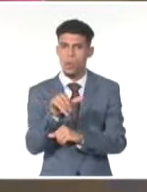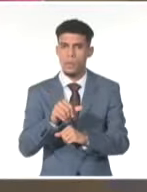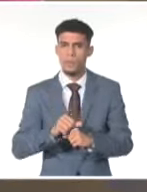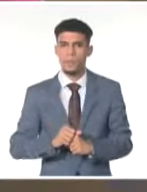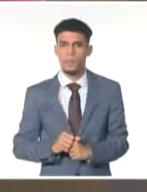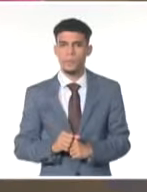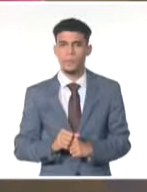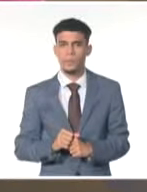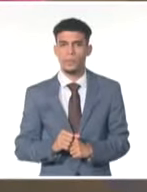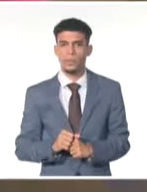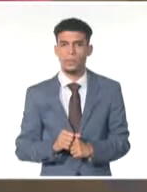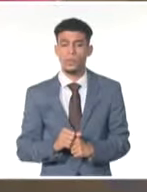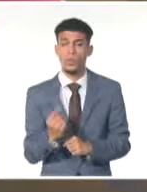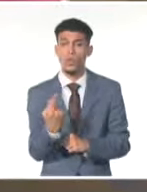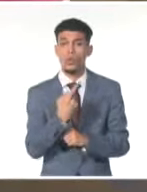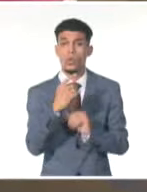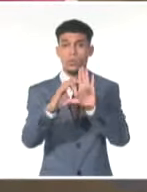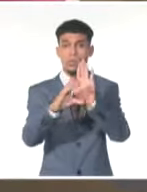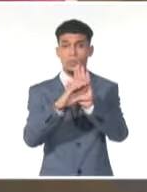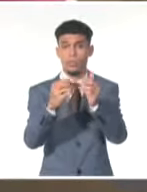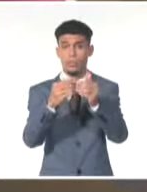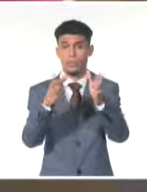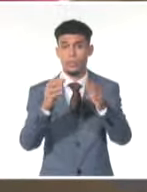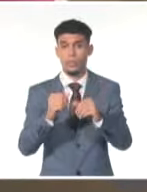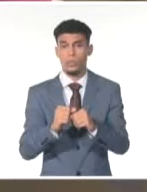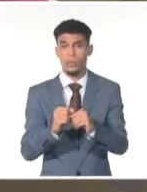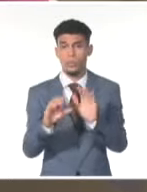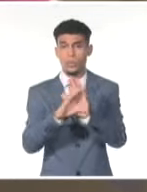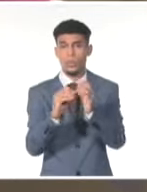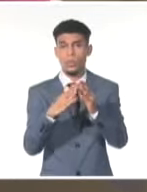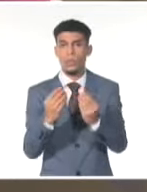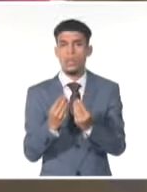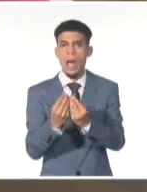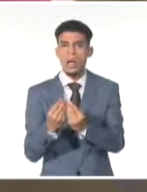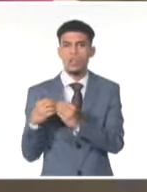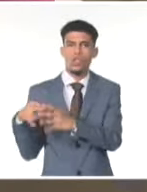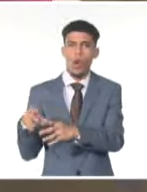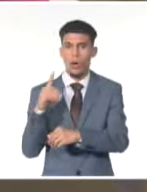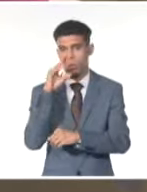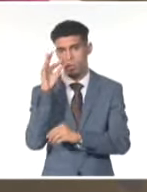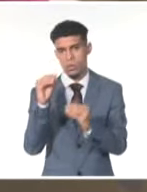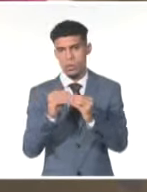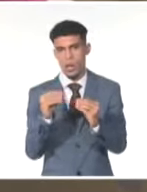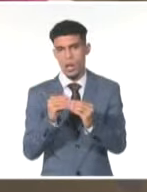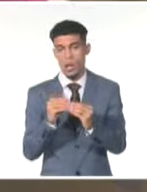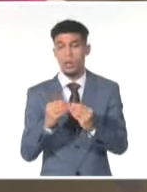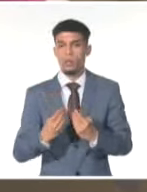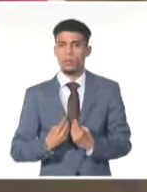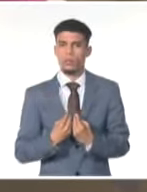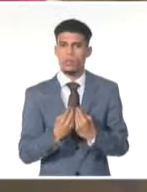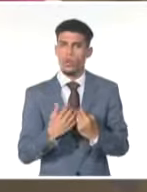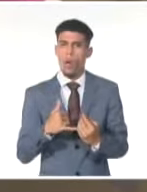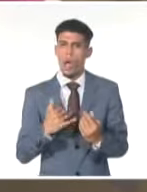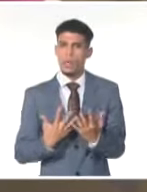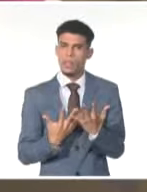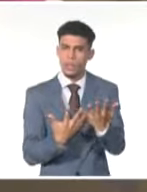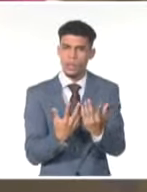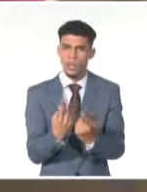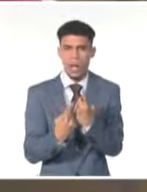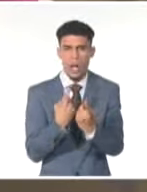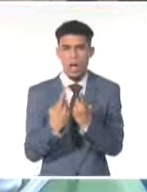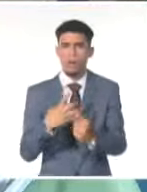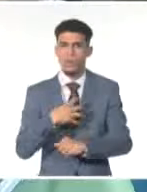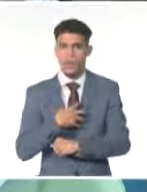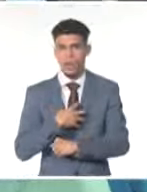que hemos convocado es no dar lo que nos sobra, es entregar y compartir lo